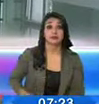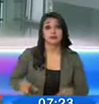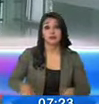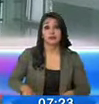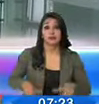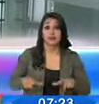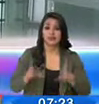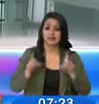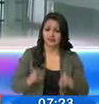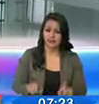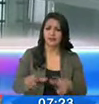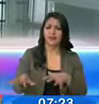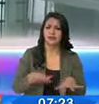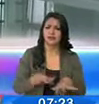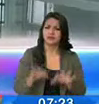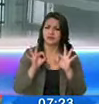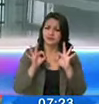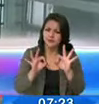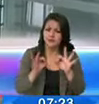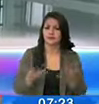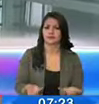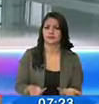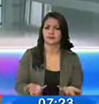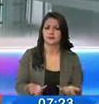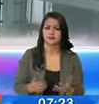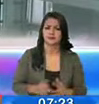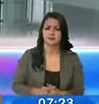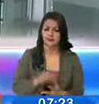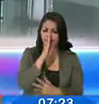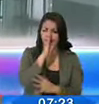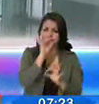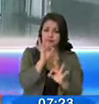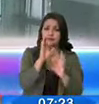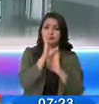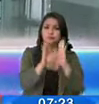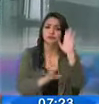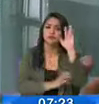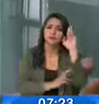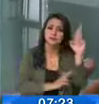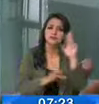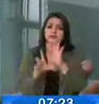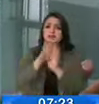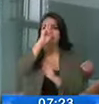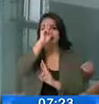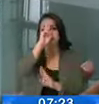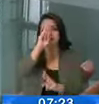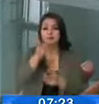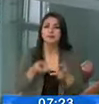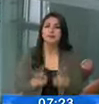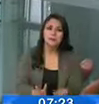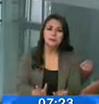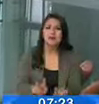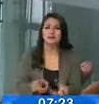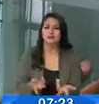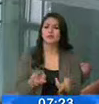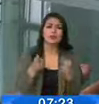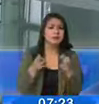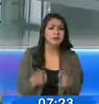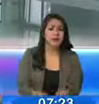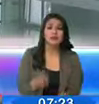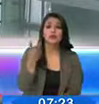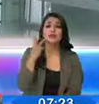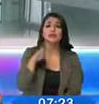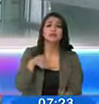actuar decentemente, hay que actuar en base a la Constitución y a la ley, y más allá yo iría a lo humano, son